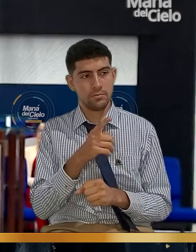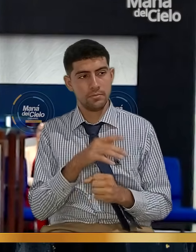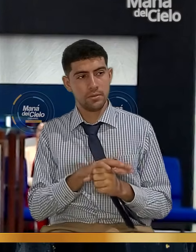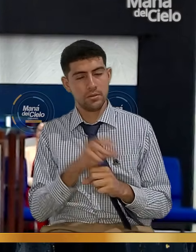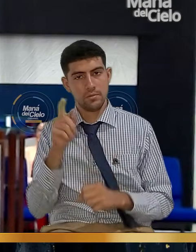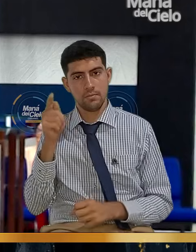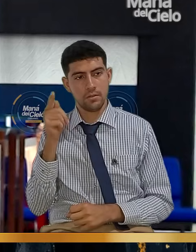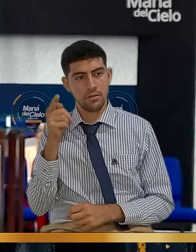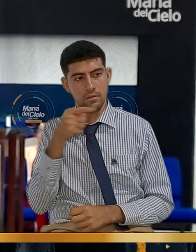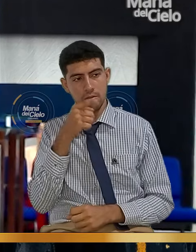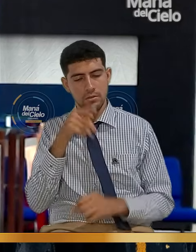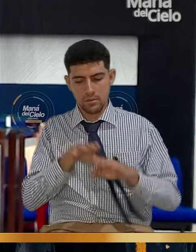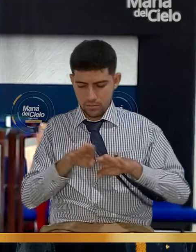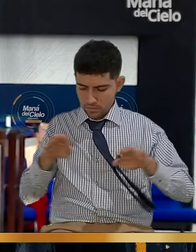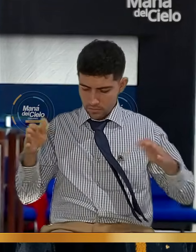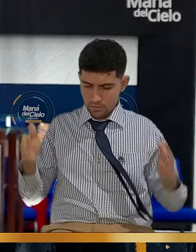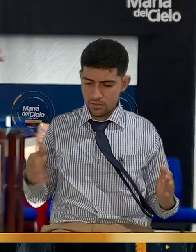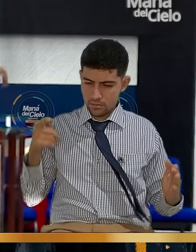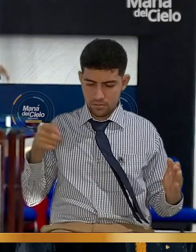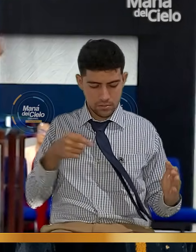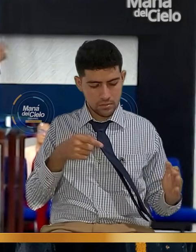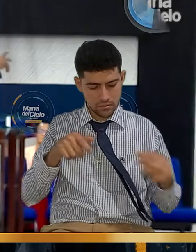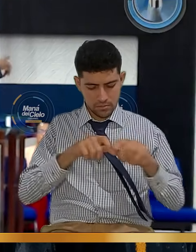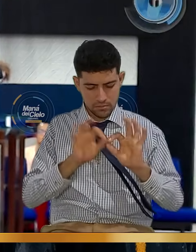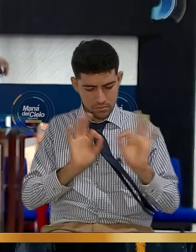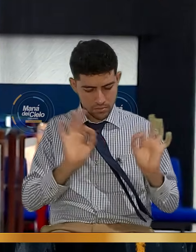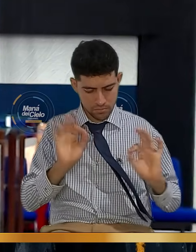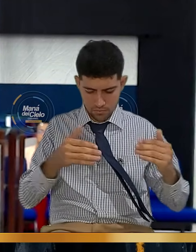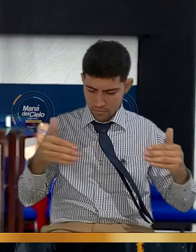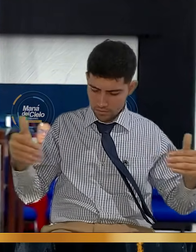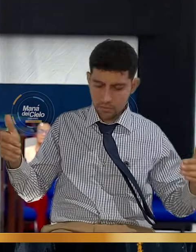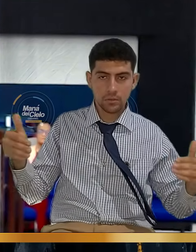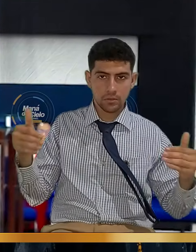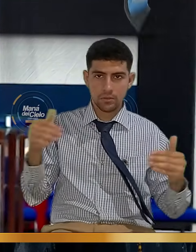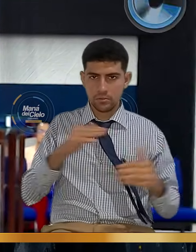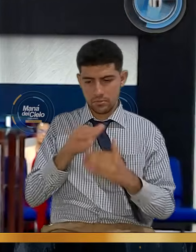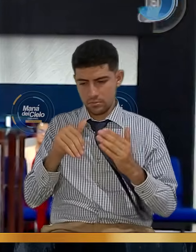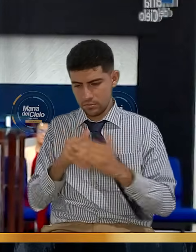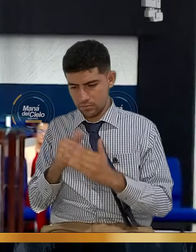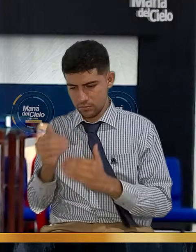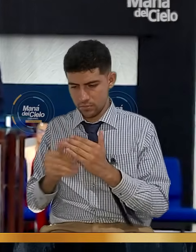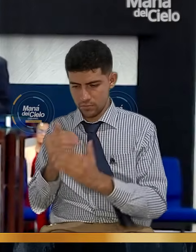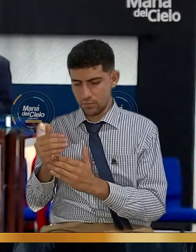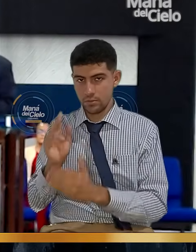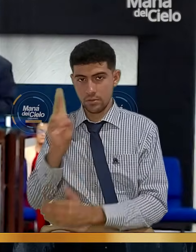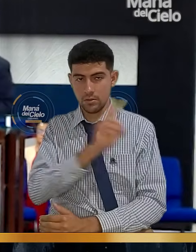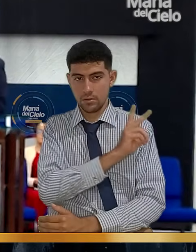bendición. Bueno, seguirán trabajando para poner esta madera en el altar. Ahí se va poniendo bien